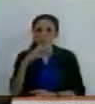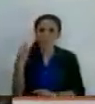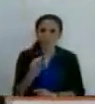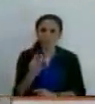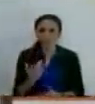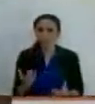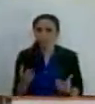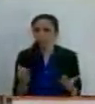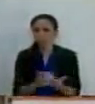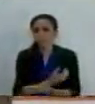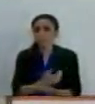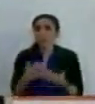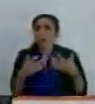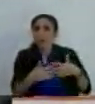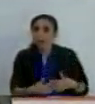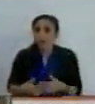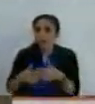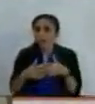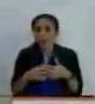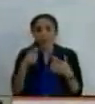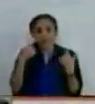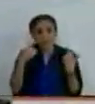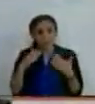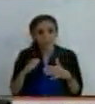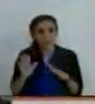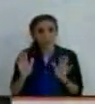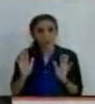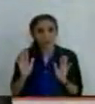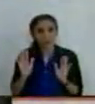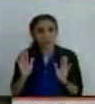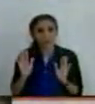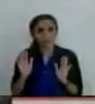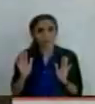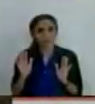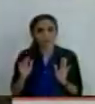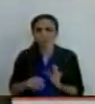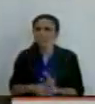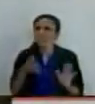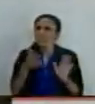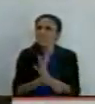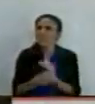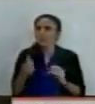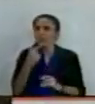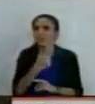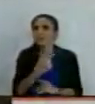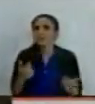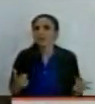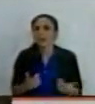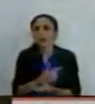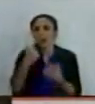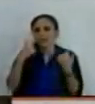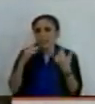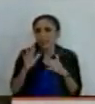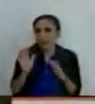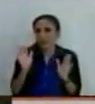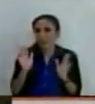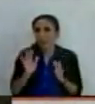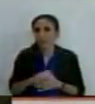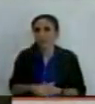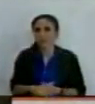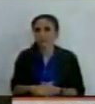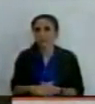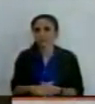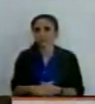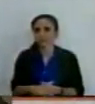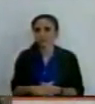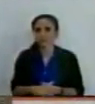Estados Unidos habría. ¿Qué significa cuando usted utiliza el verbo en esa condición de